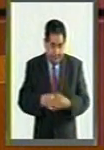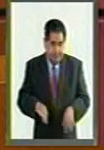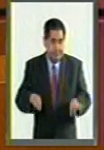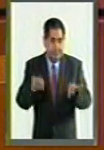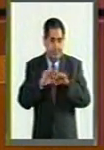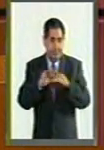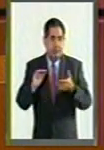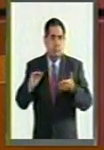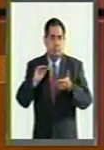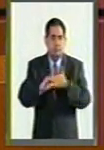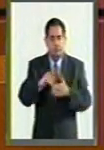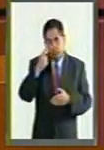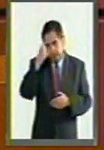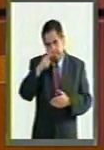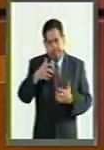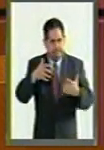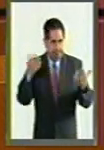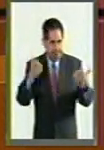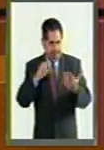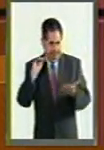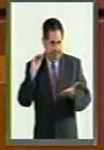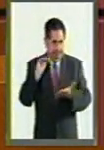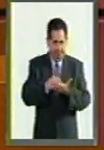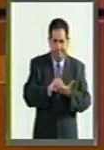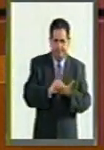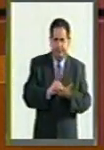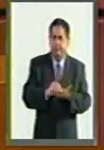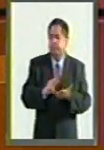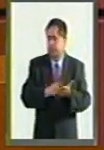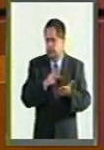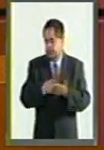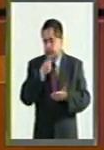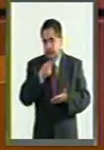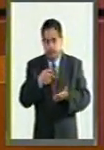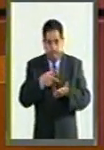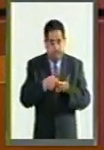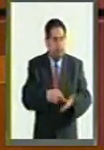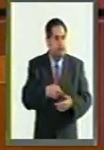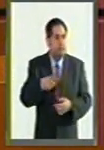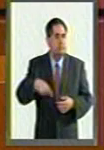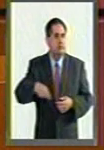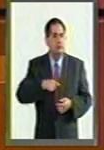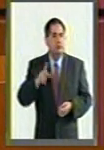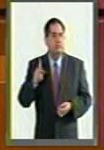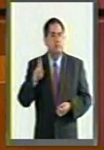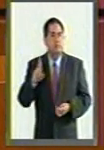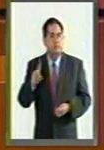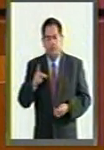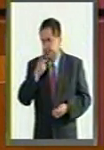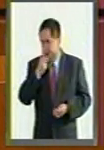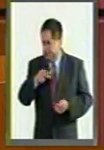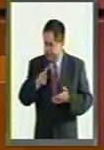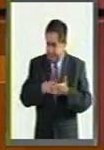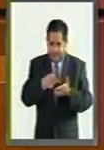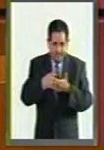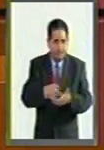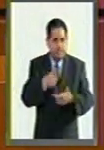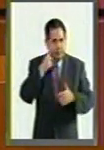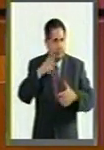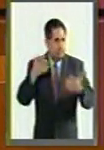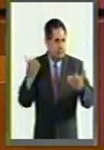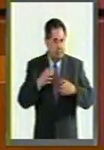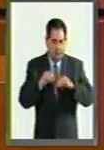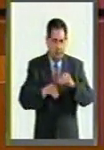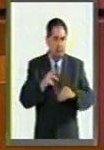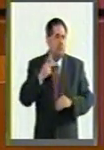imprescindible para la elaboración, insistimos en el grupo parlamentario del PRD también, para la elaboración de